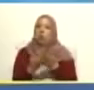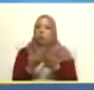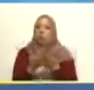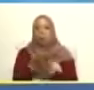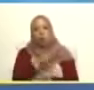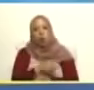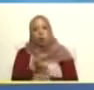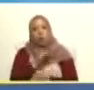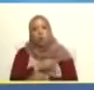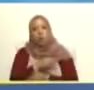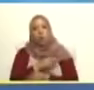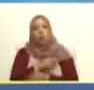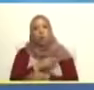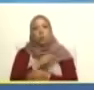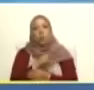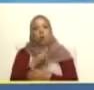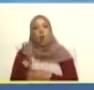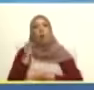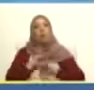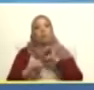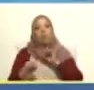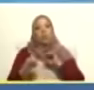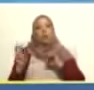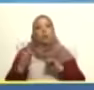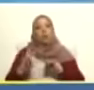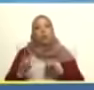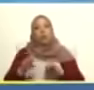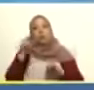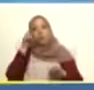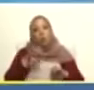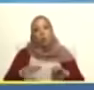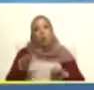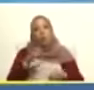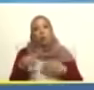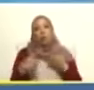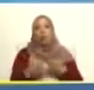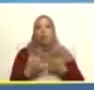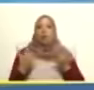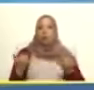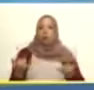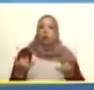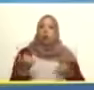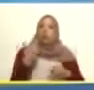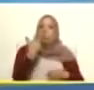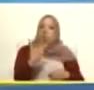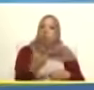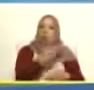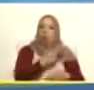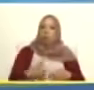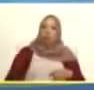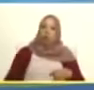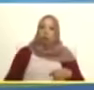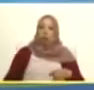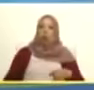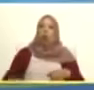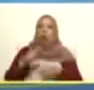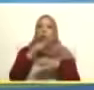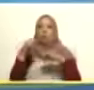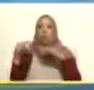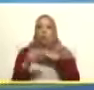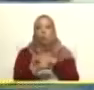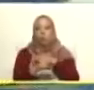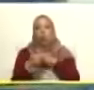diciendo que había que defender a ese que es uno de sus esclavos. A ellos tres, al presidente de Guyana, a